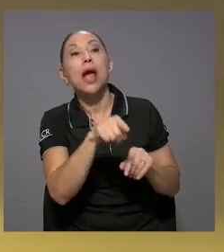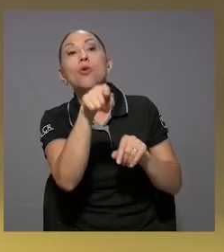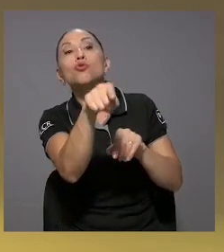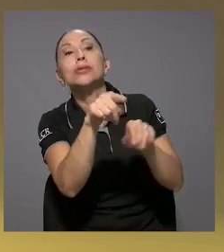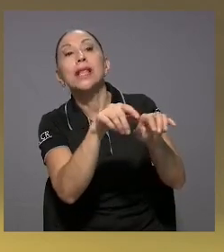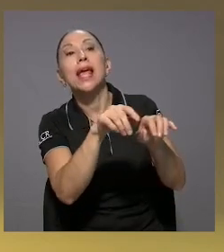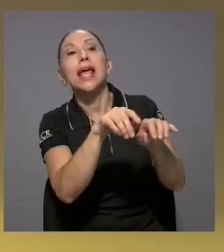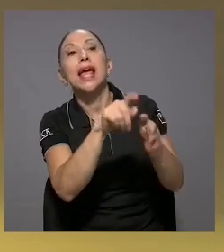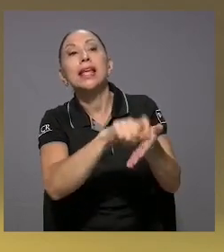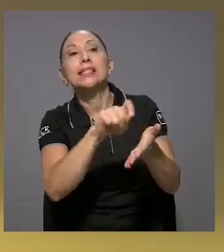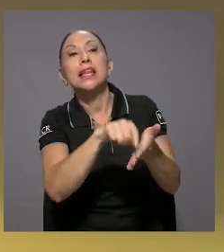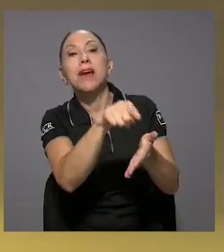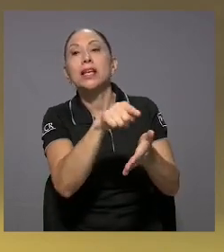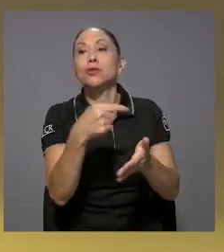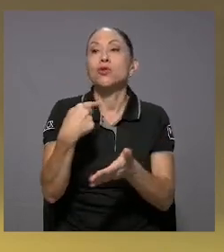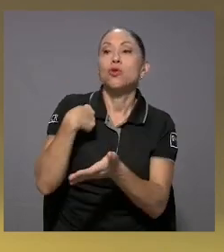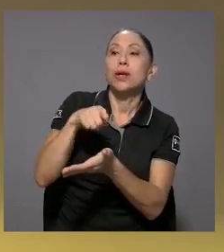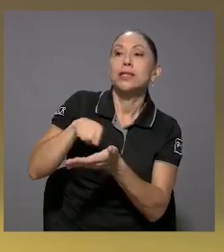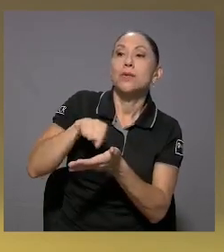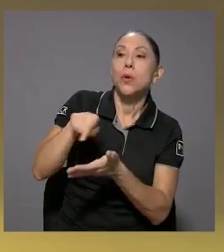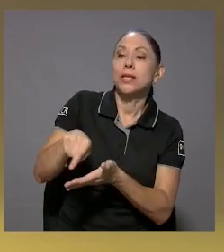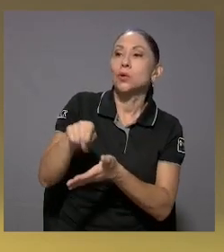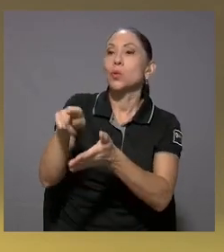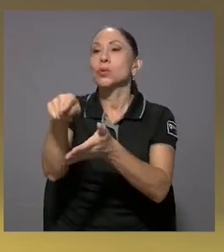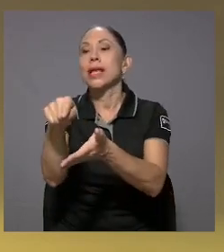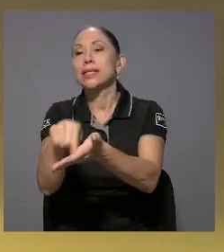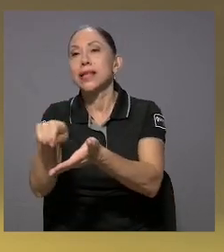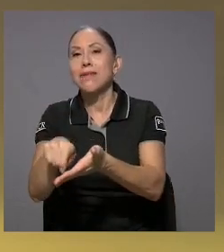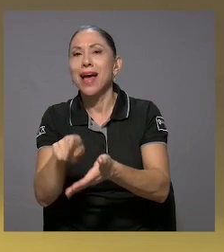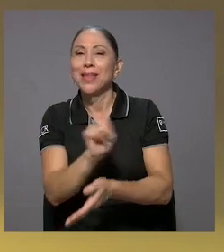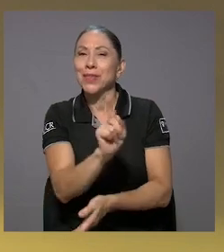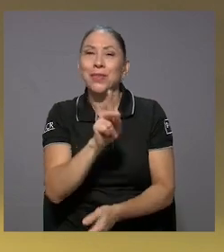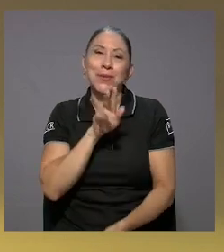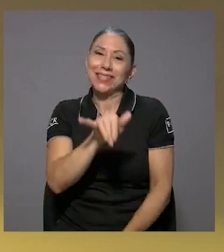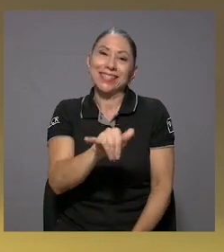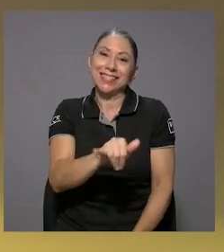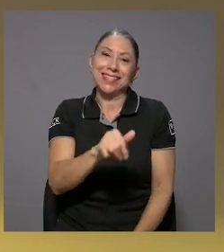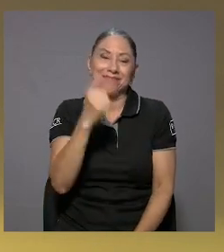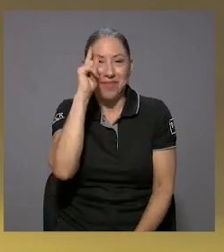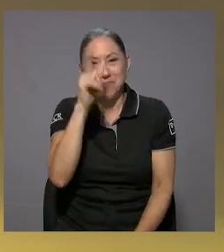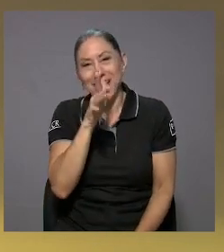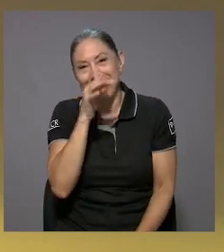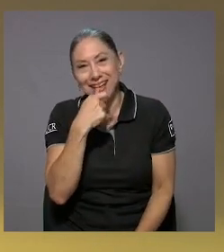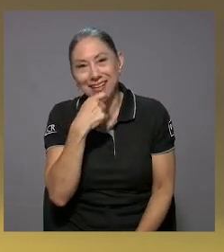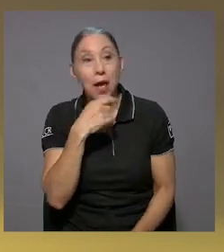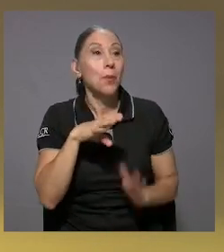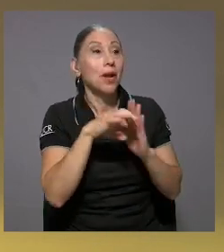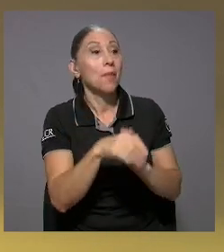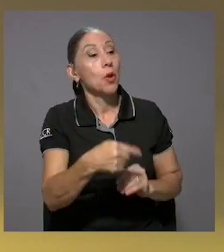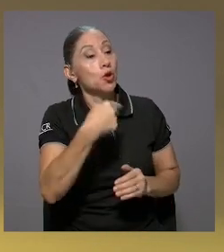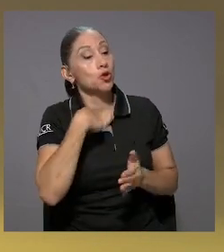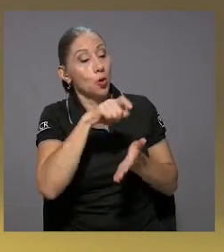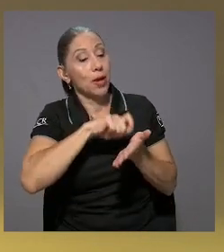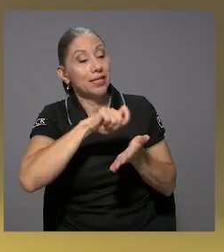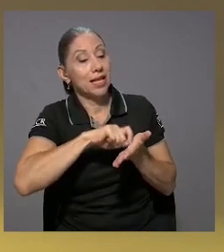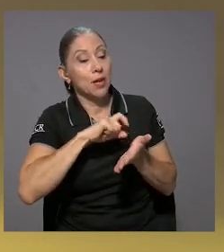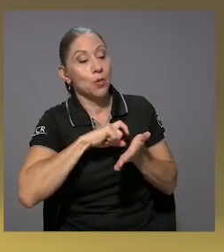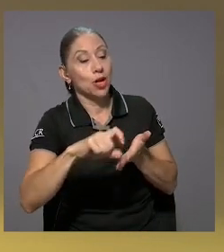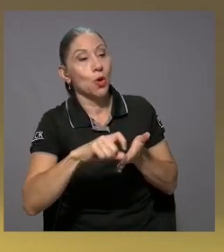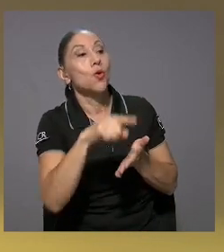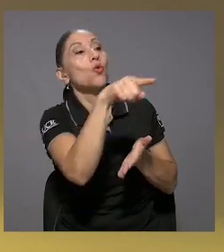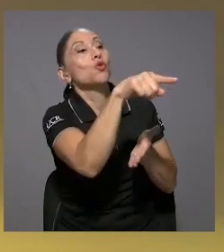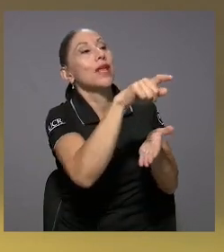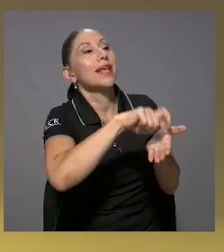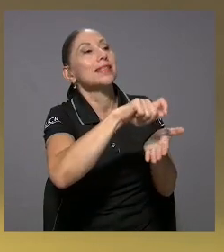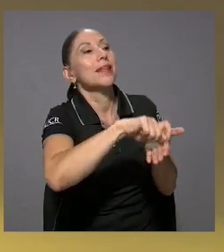de escribir, no es acierto así, pero para caricaturizarlo, yo escribo